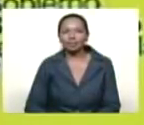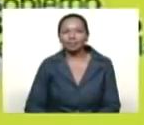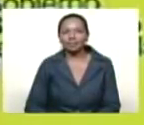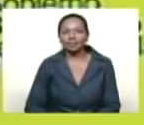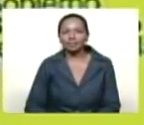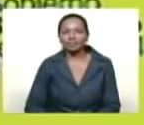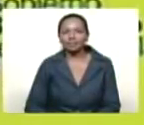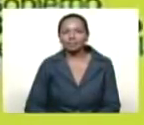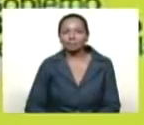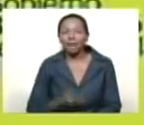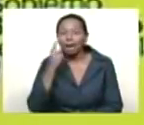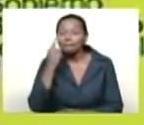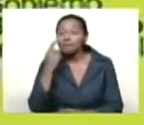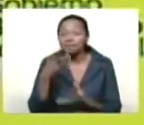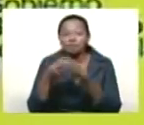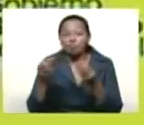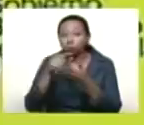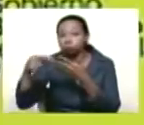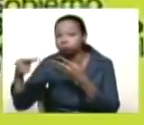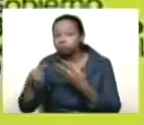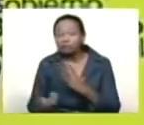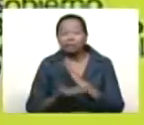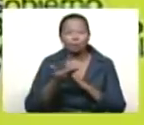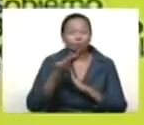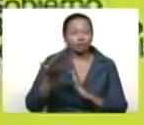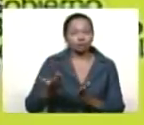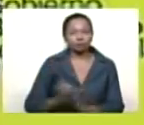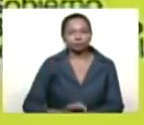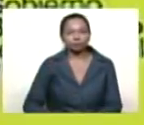Hay que estar pendiente de todos esos detalles.